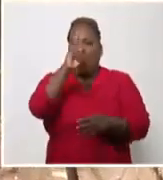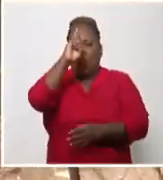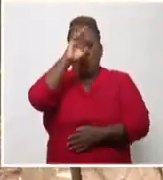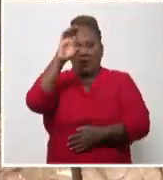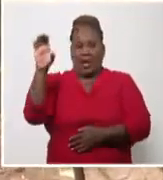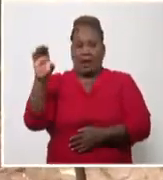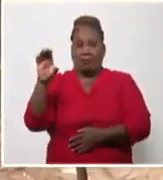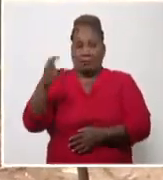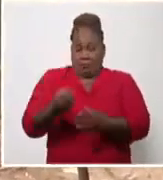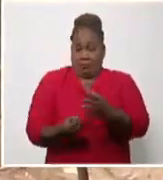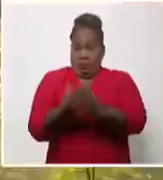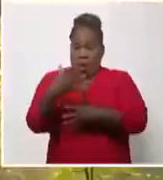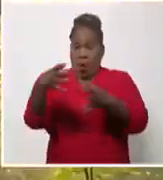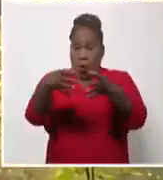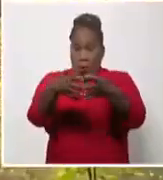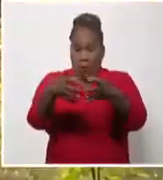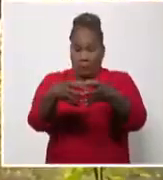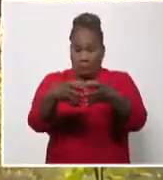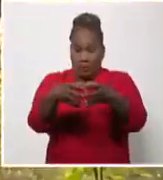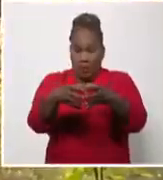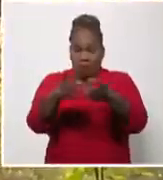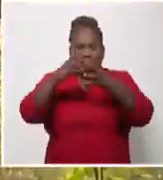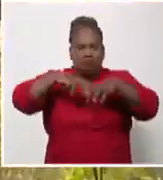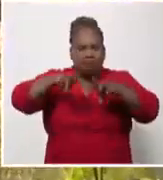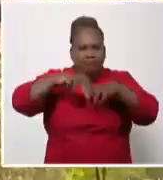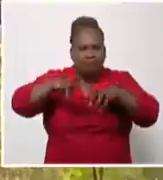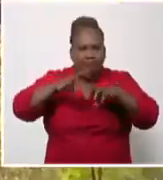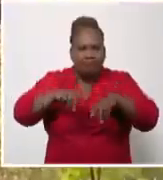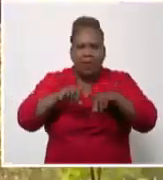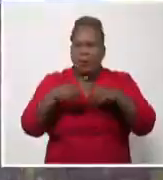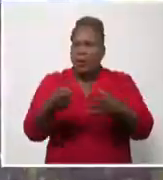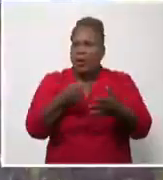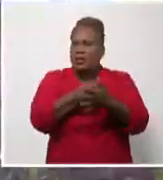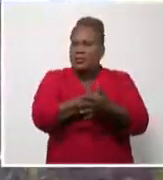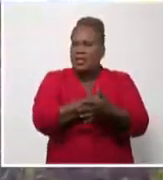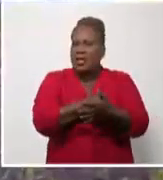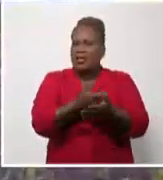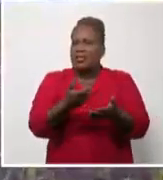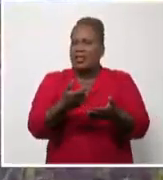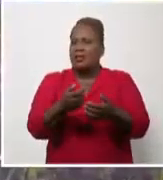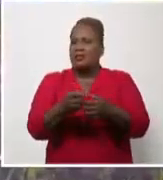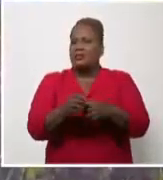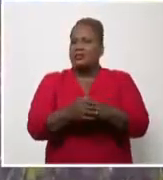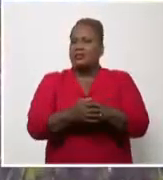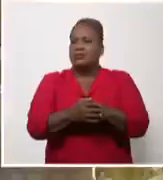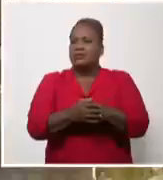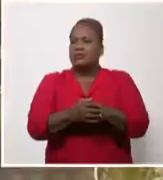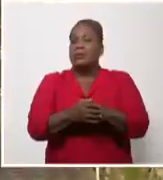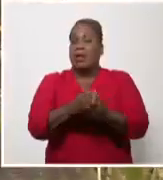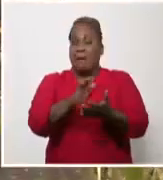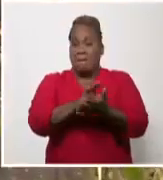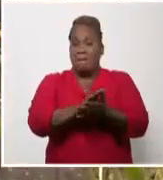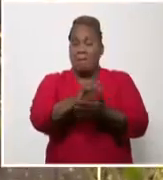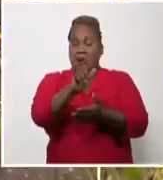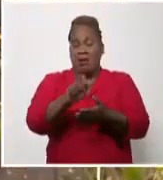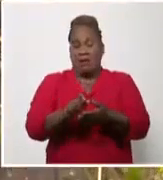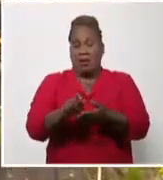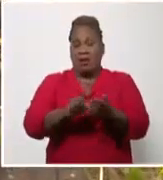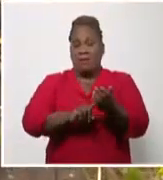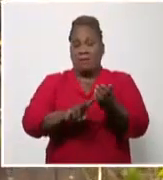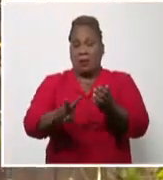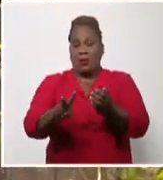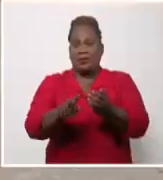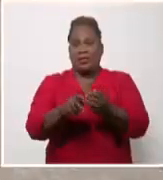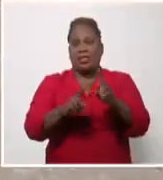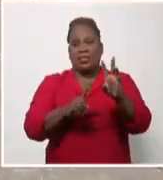creada una comisión multidisciplinaria para investigar las causas que originaron el lamentable hecho en mayabeque jeremy madero sistema